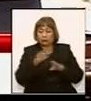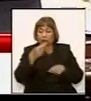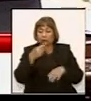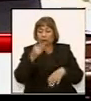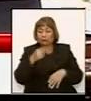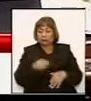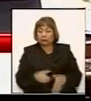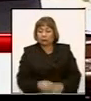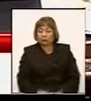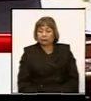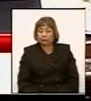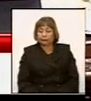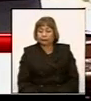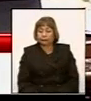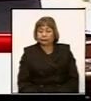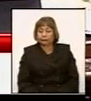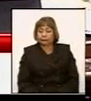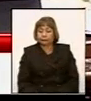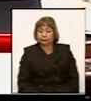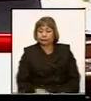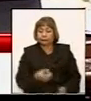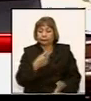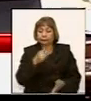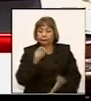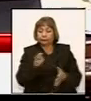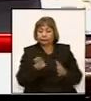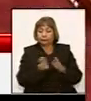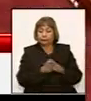asistencia. Asistencia cerrada.